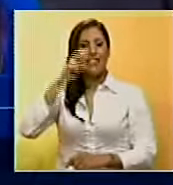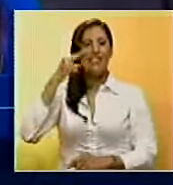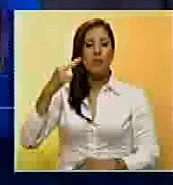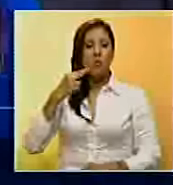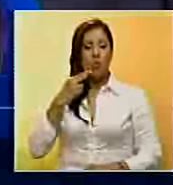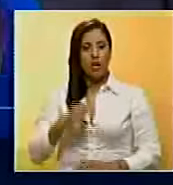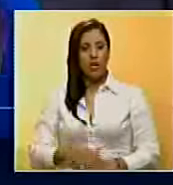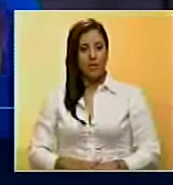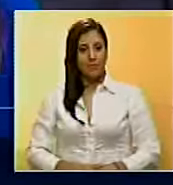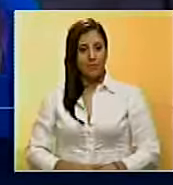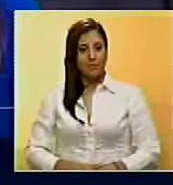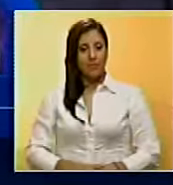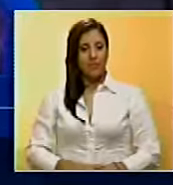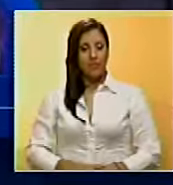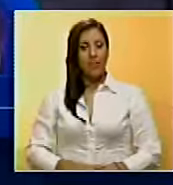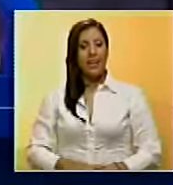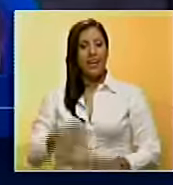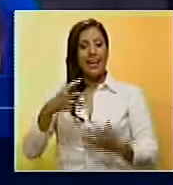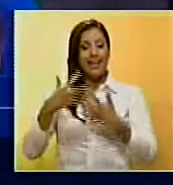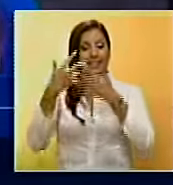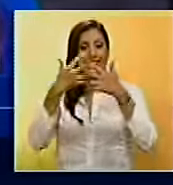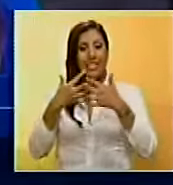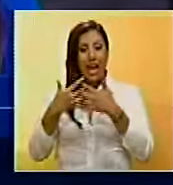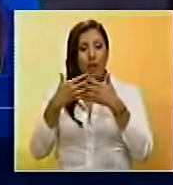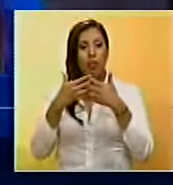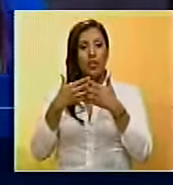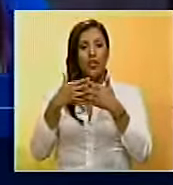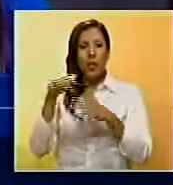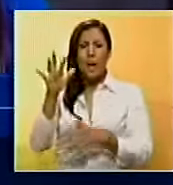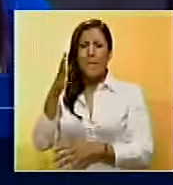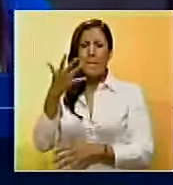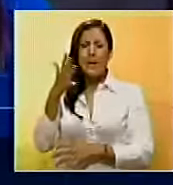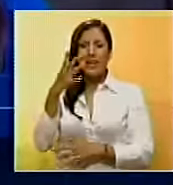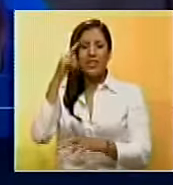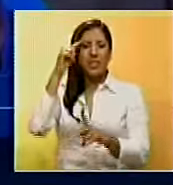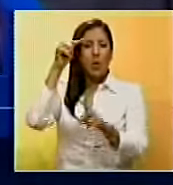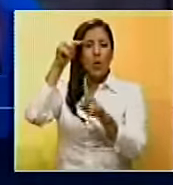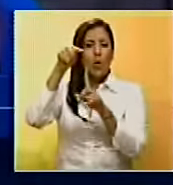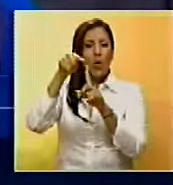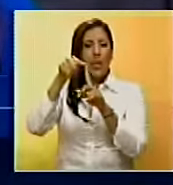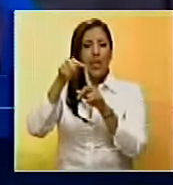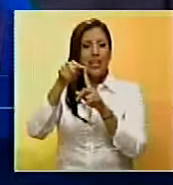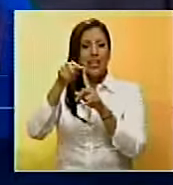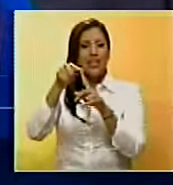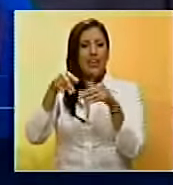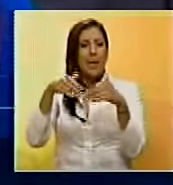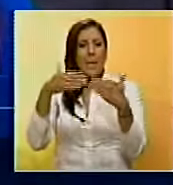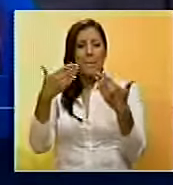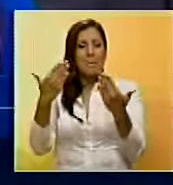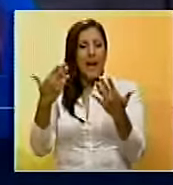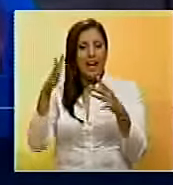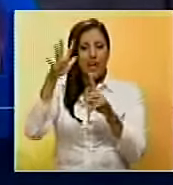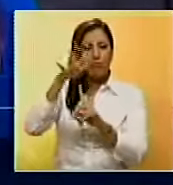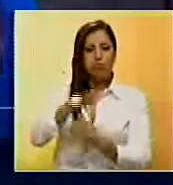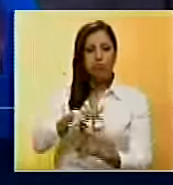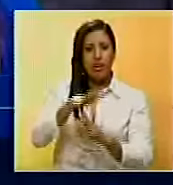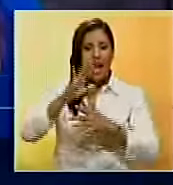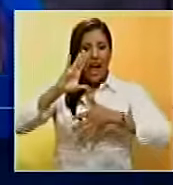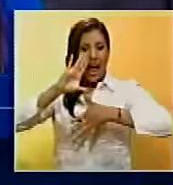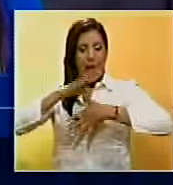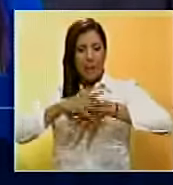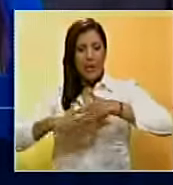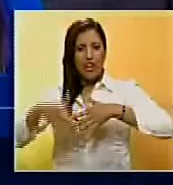Simón Bolívar. Los Estados Unidos parecen destinados por la providencia para plagar la América